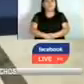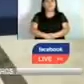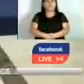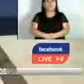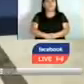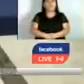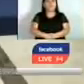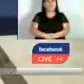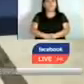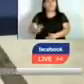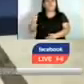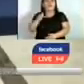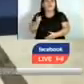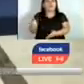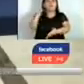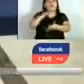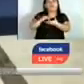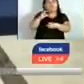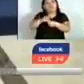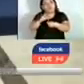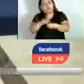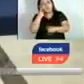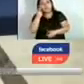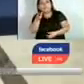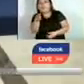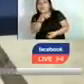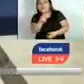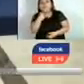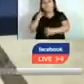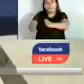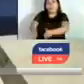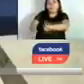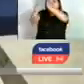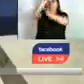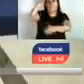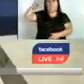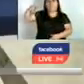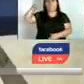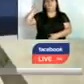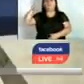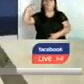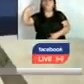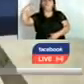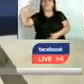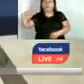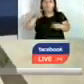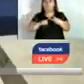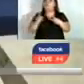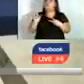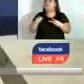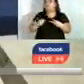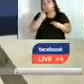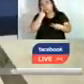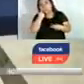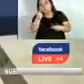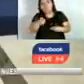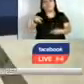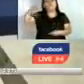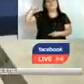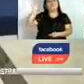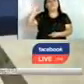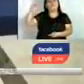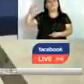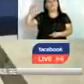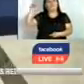En este escrutinio final también estarían participando instituciones como la Procuraduría para la Defensa de los Derechos Humanos, la Fiscalía General